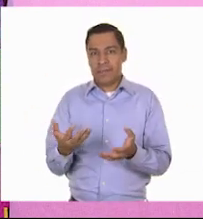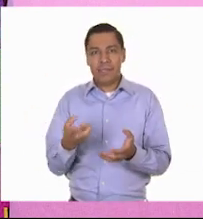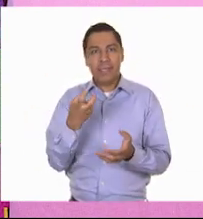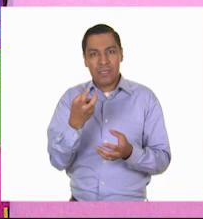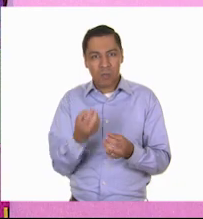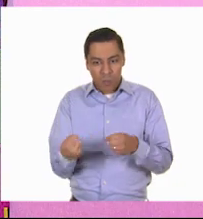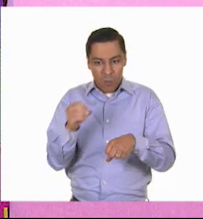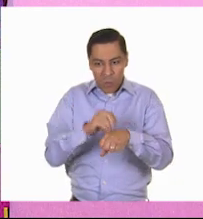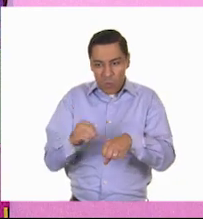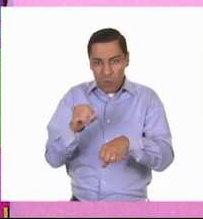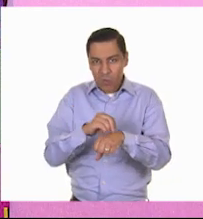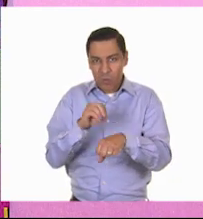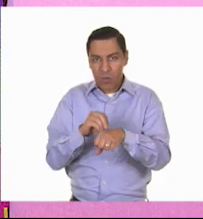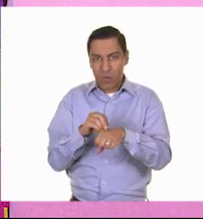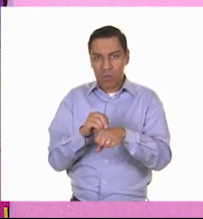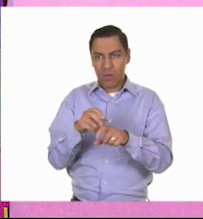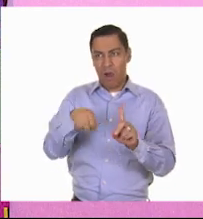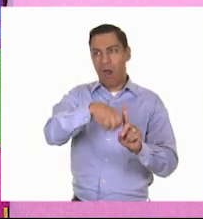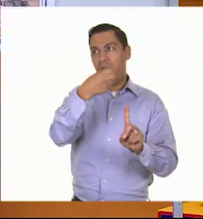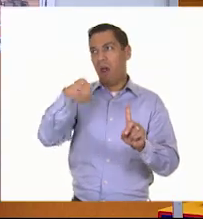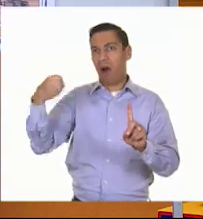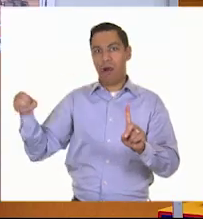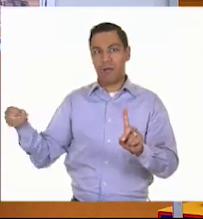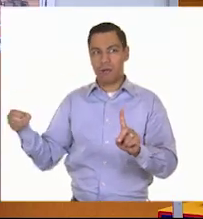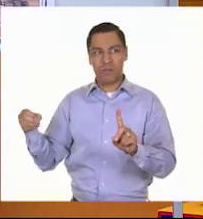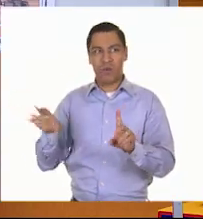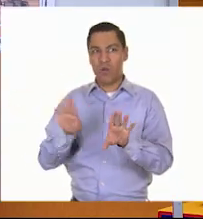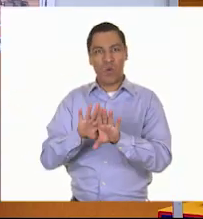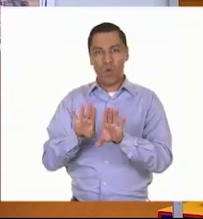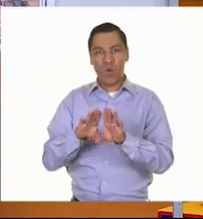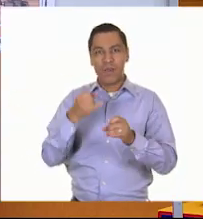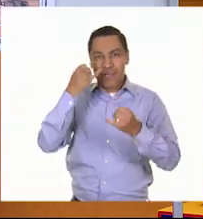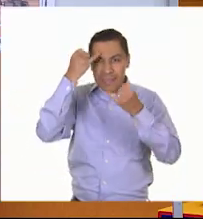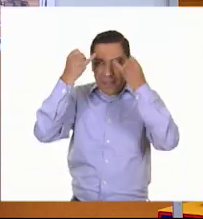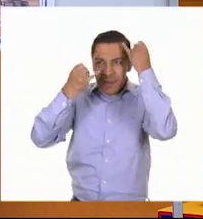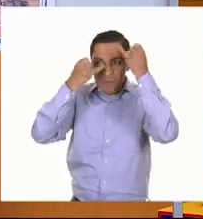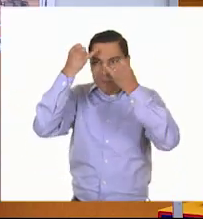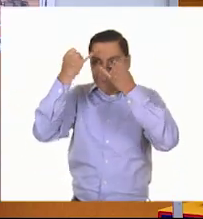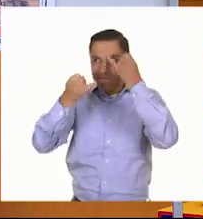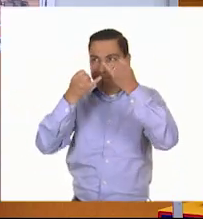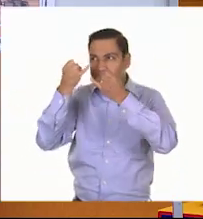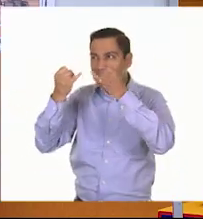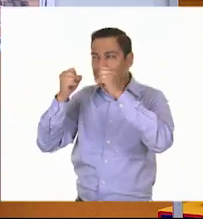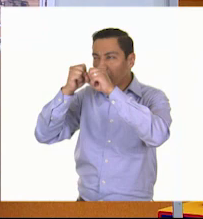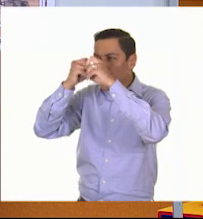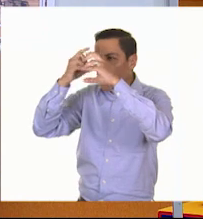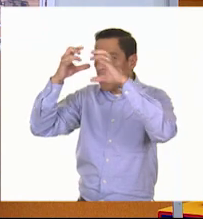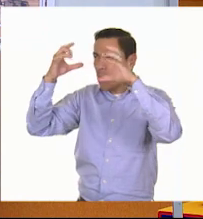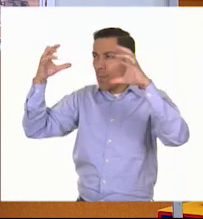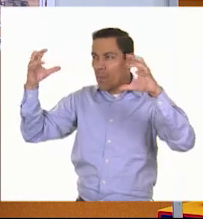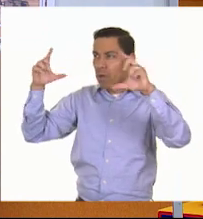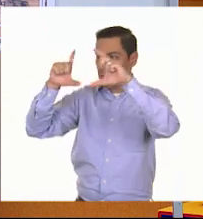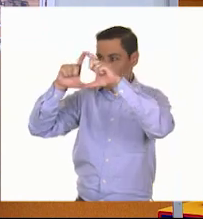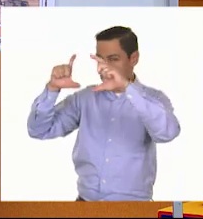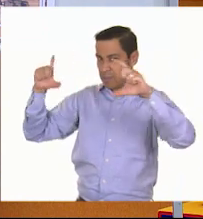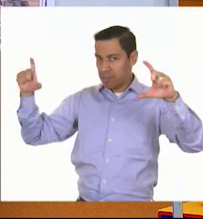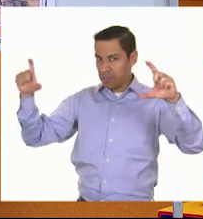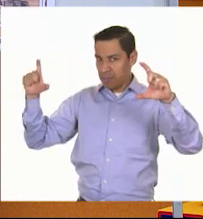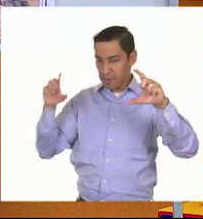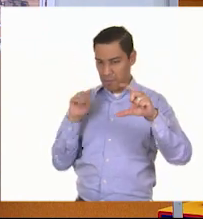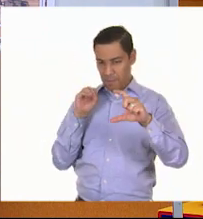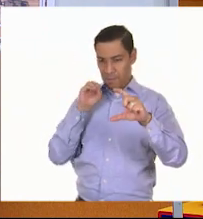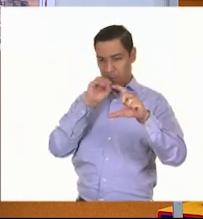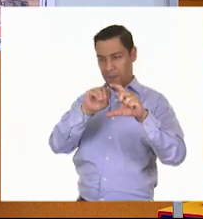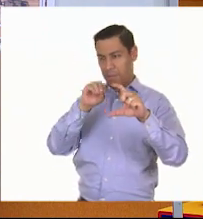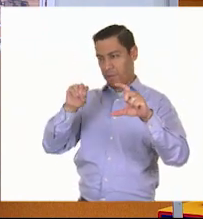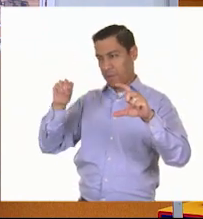le damos una lógica a nuestro texto y relacionamos unas ideas con las otras. Es importante uh-huh. no